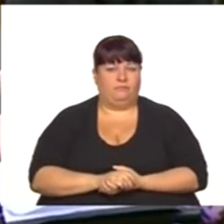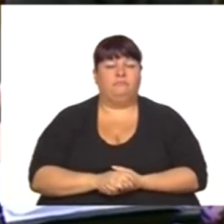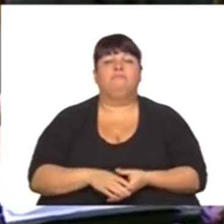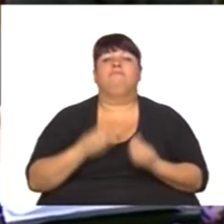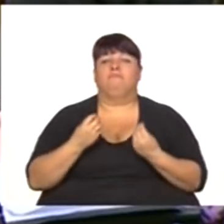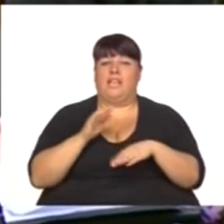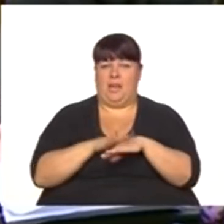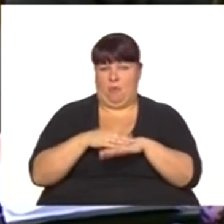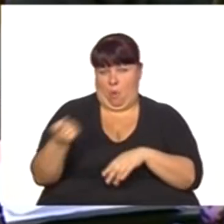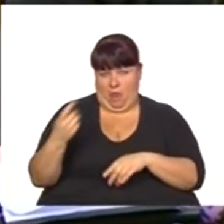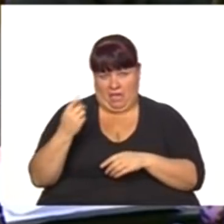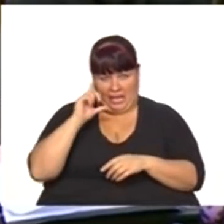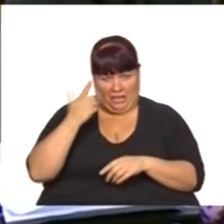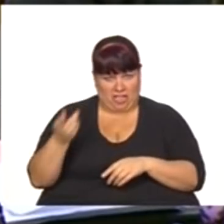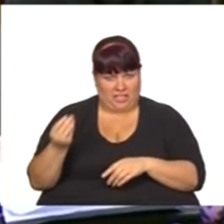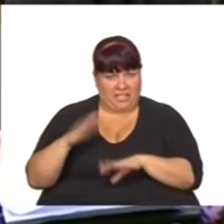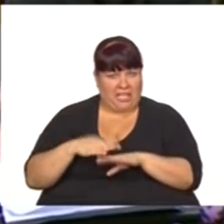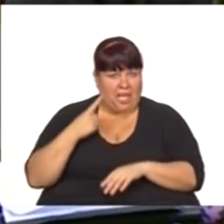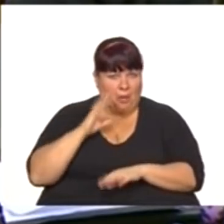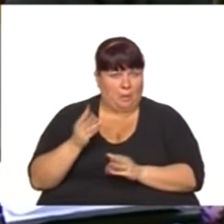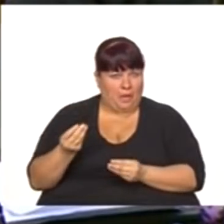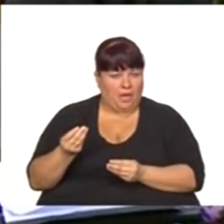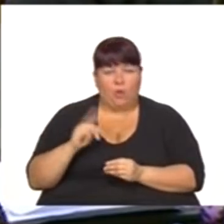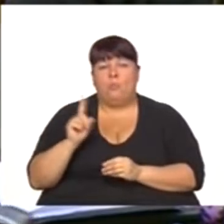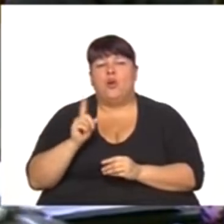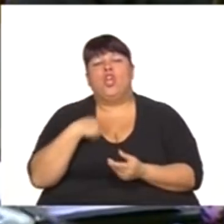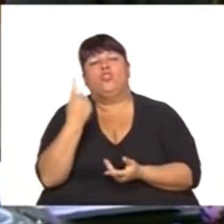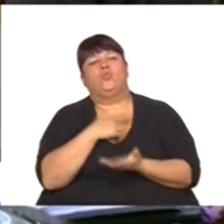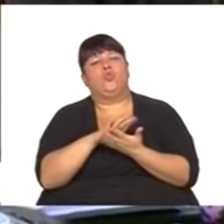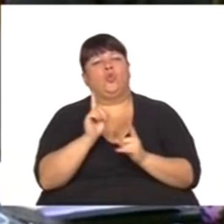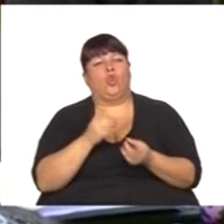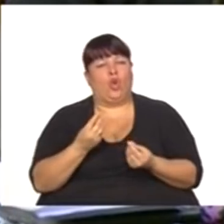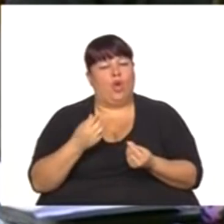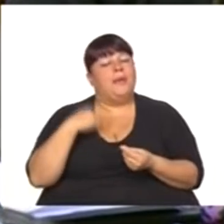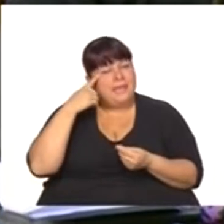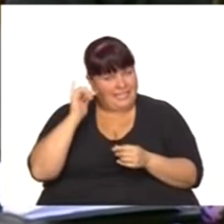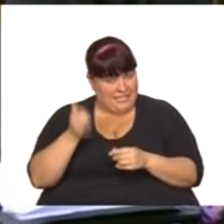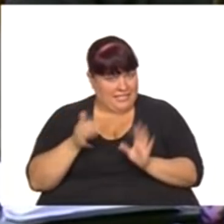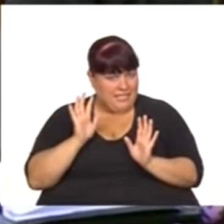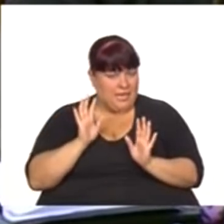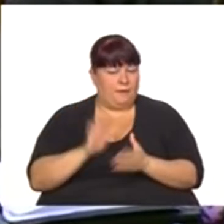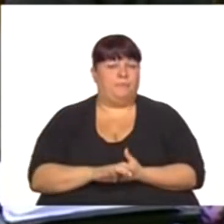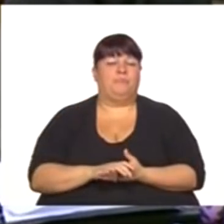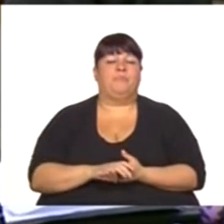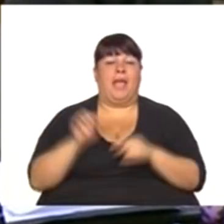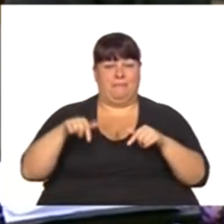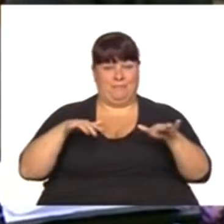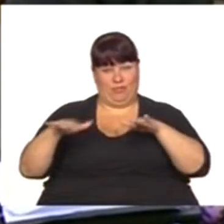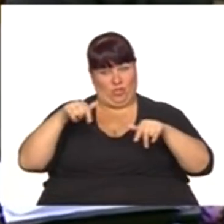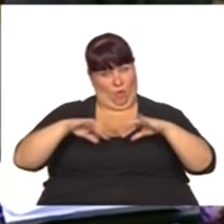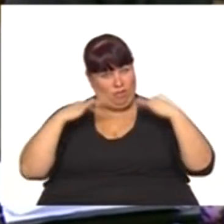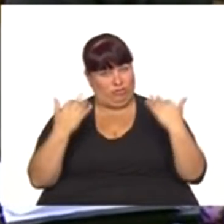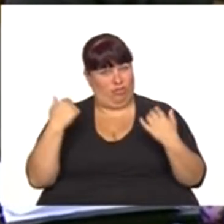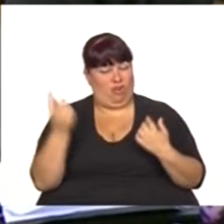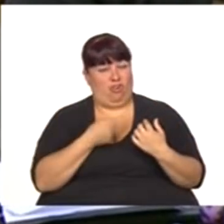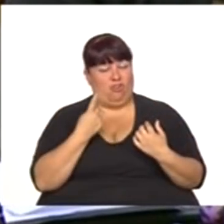qué responsabilidad tienen los jubilados en todo eso? ¿Por qué no lo podemos resolver de otra manera? Nosotros creemos que sí, de hecho, en este contexto en